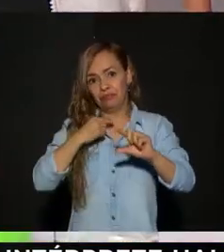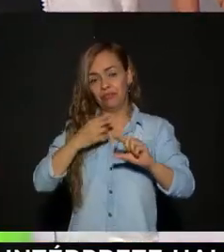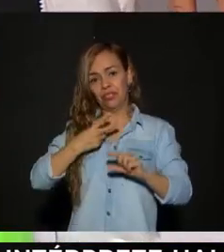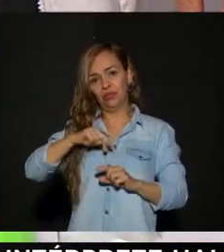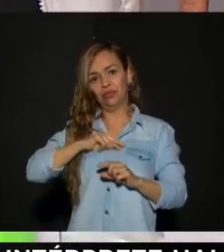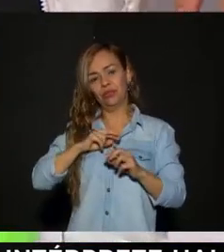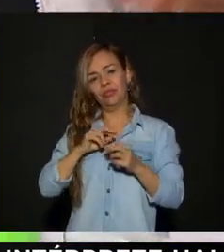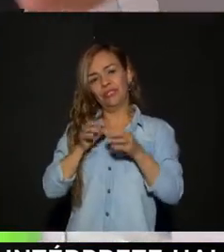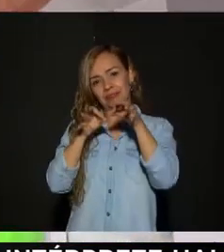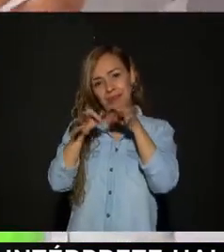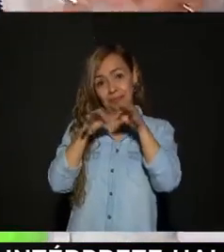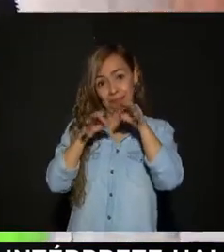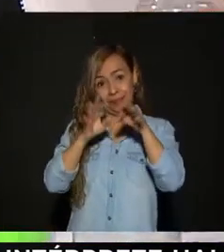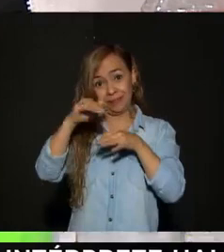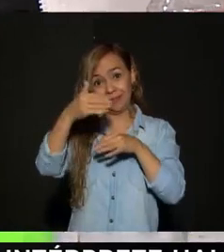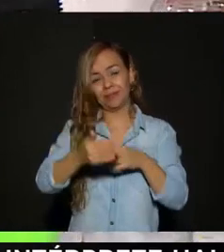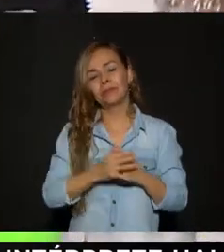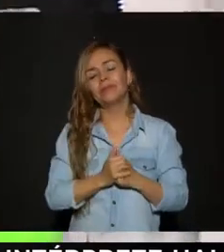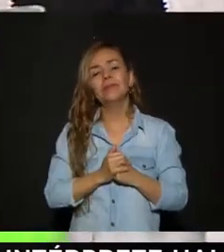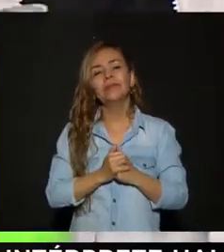esta nueva modalidad